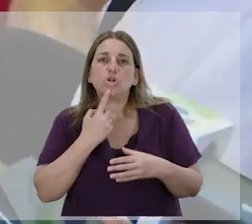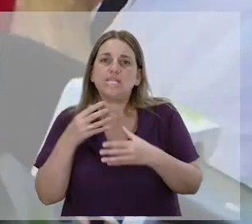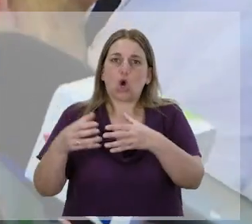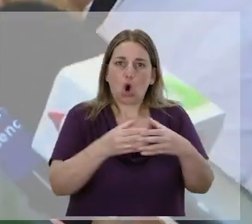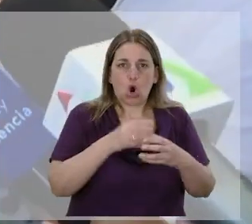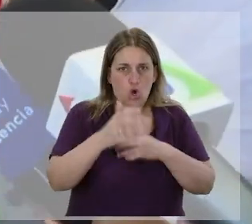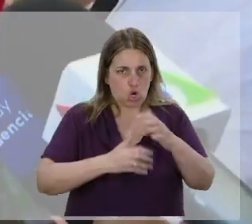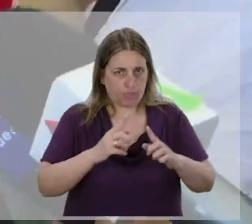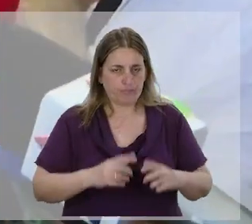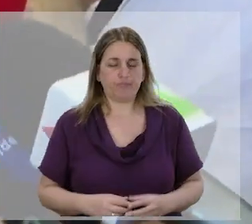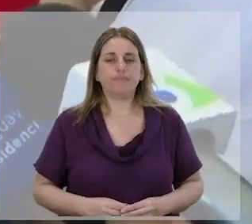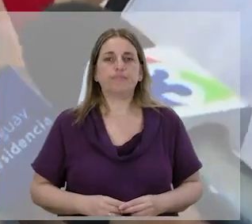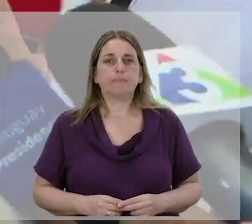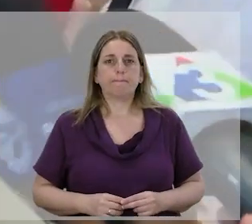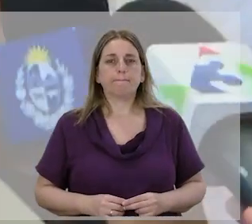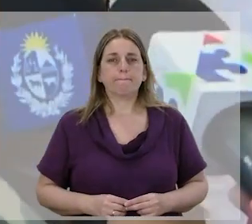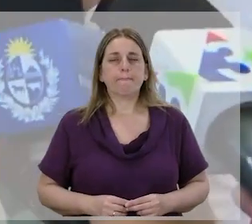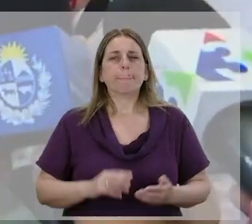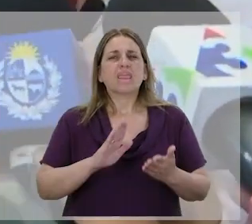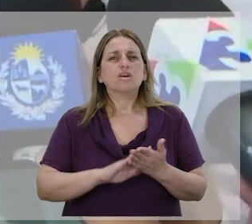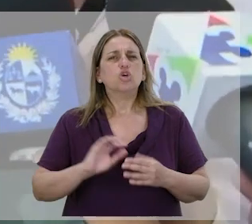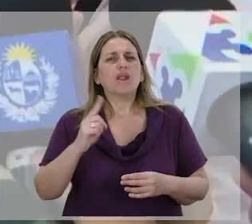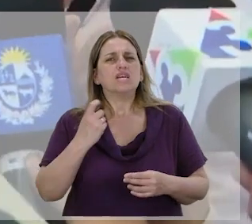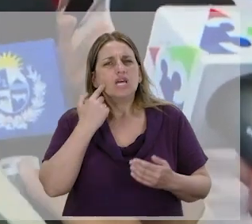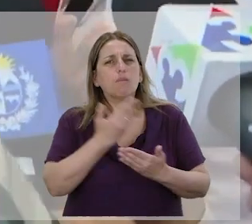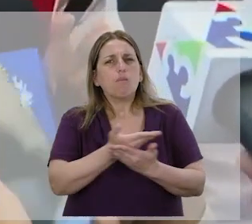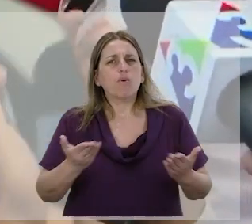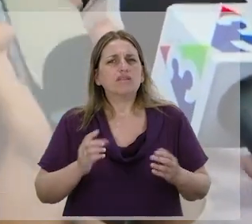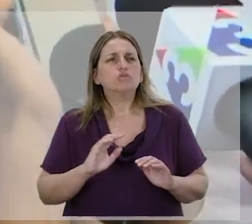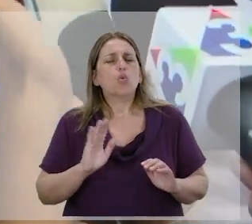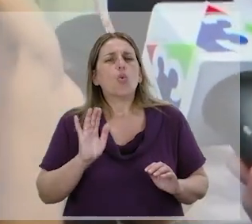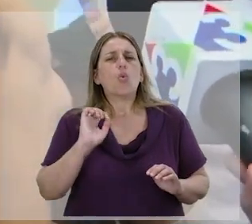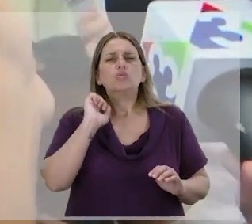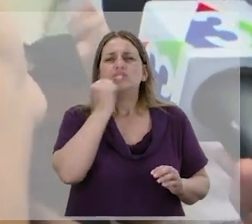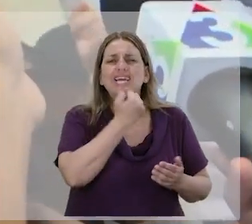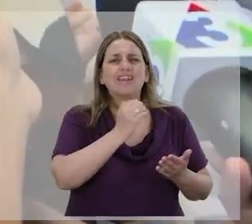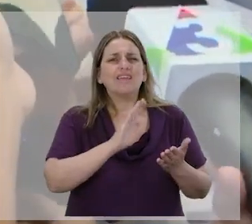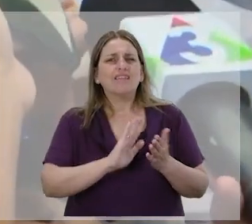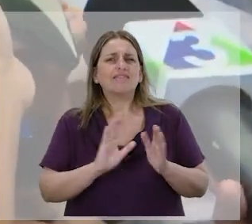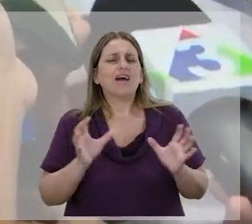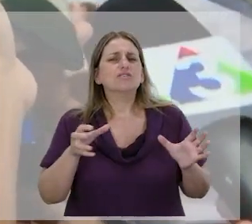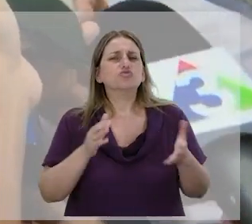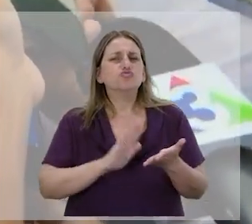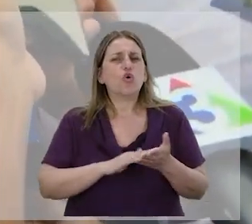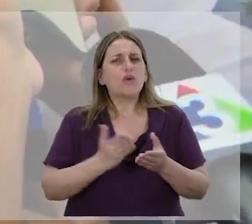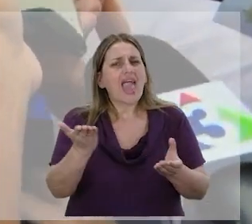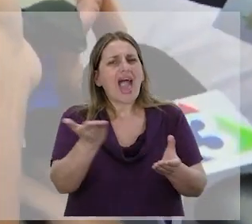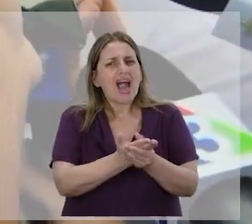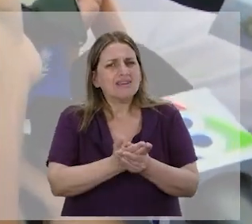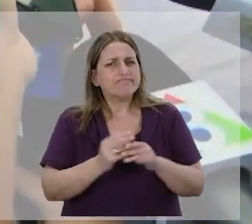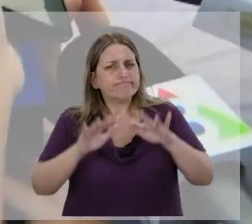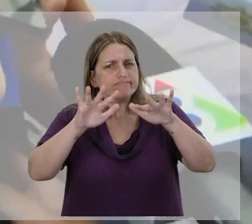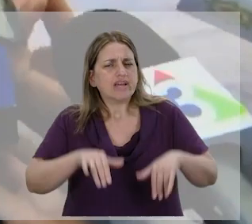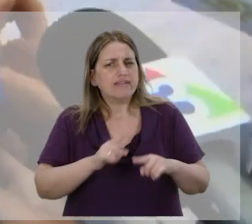chance de hablar de este tema. Presidente, ¿qué opina del conocimiento de las actas sobre Armando Méndez que se conocieron ayer y que se habían decretado secretas